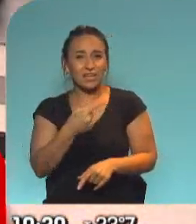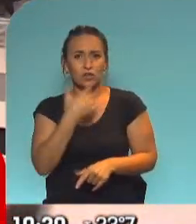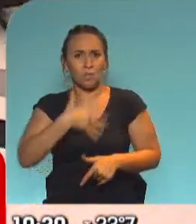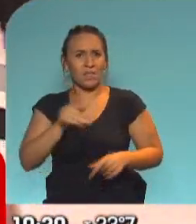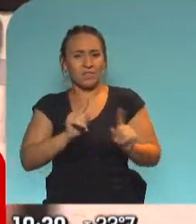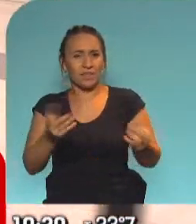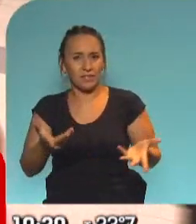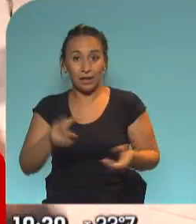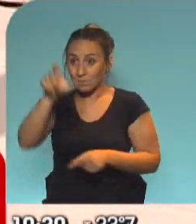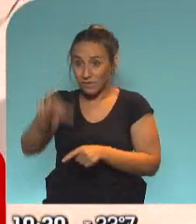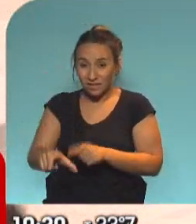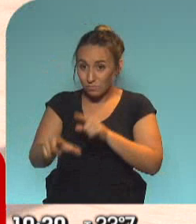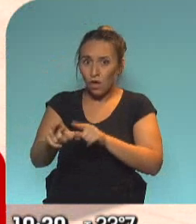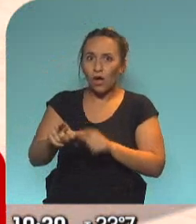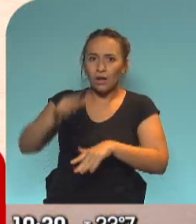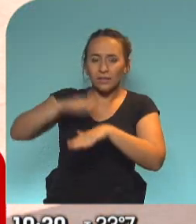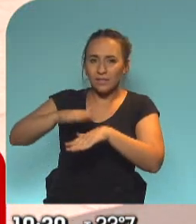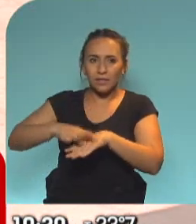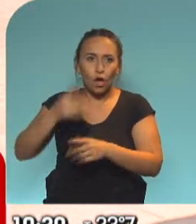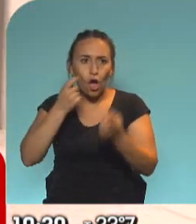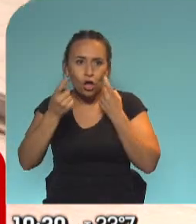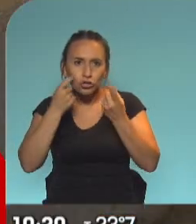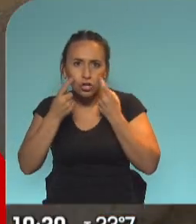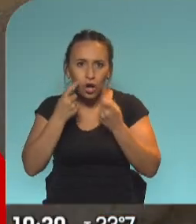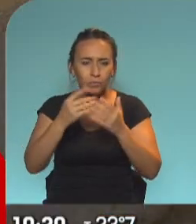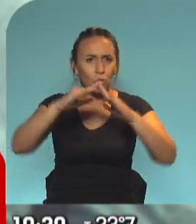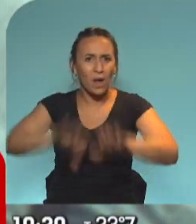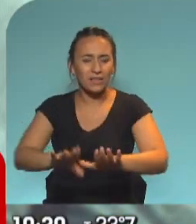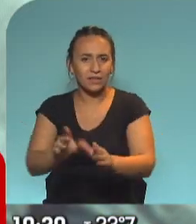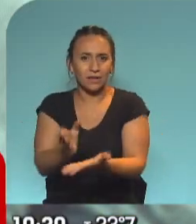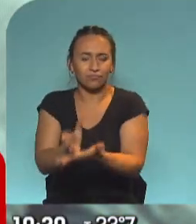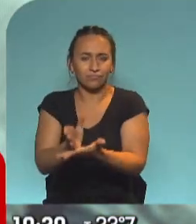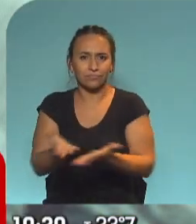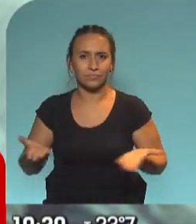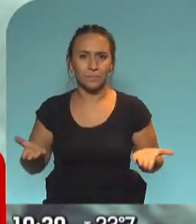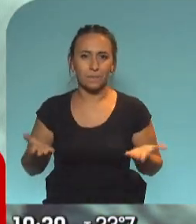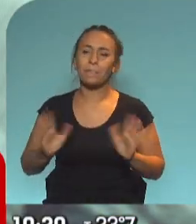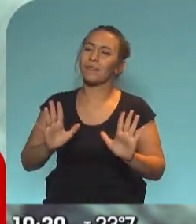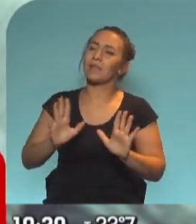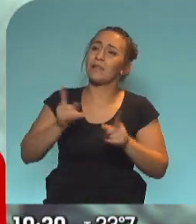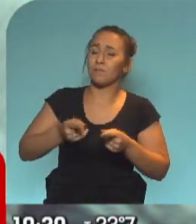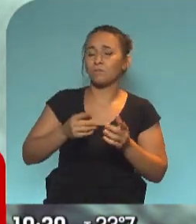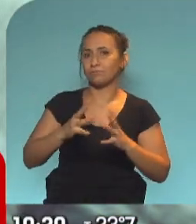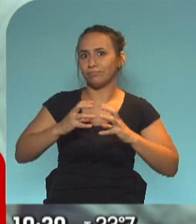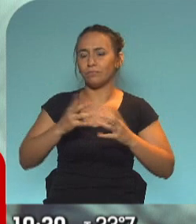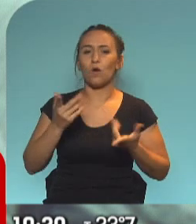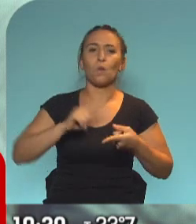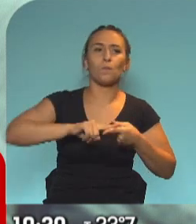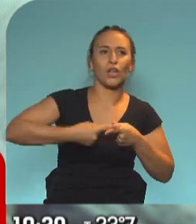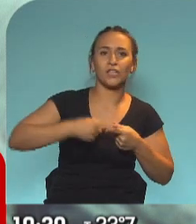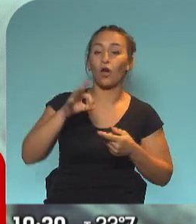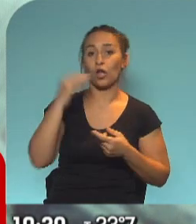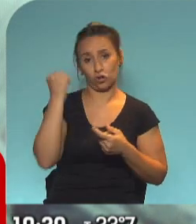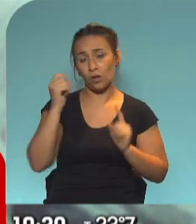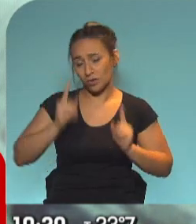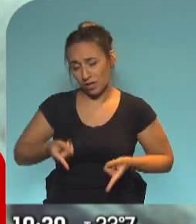la persona que realmente se tiene que encargar de eso. Sí, sí, sí. No sé si político, evidentemente puede ser también económico, ¿no? En un momento que se abrió